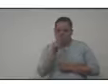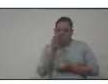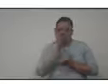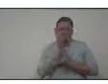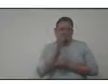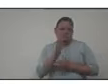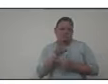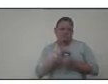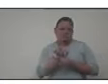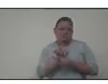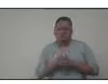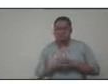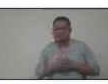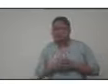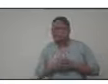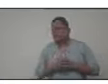embarazadas,